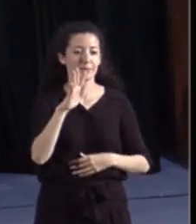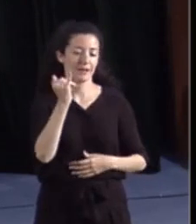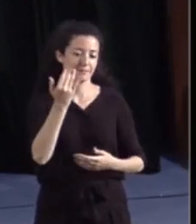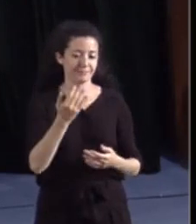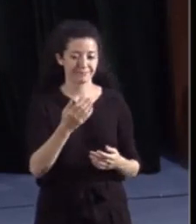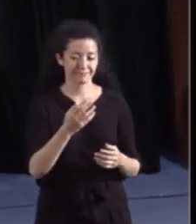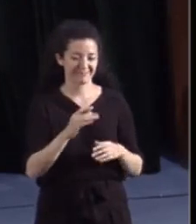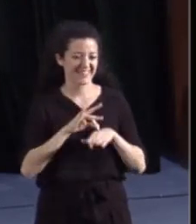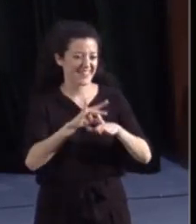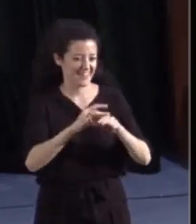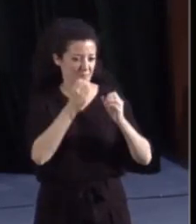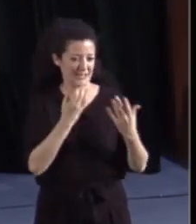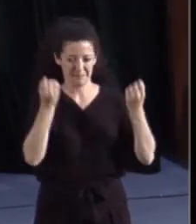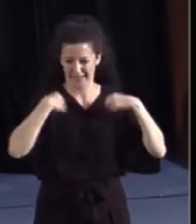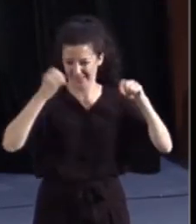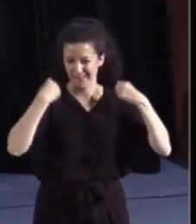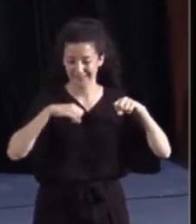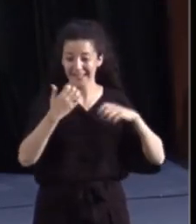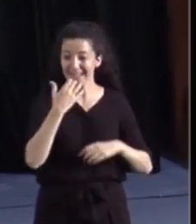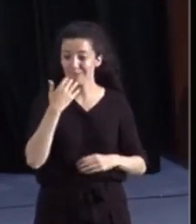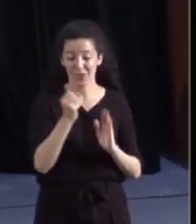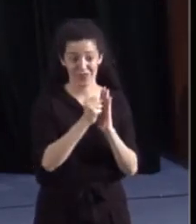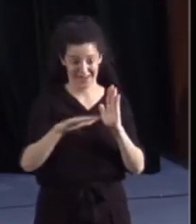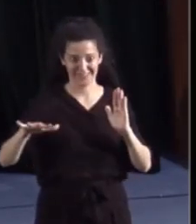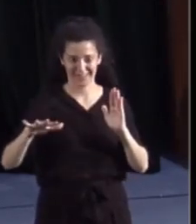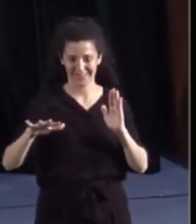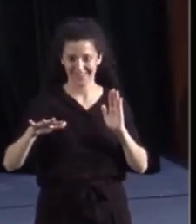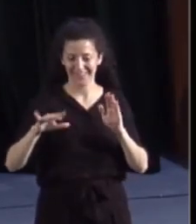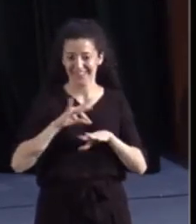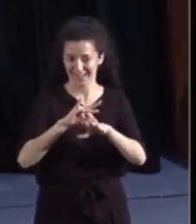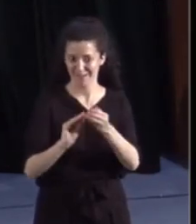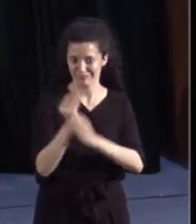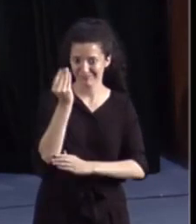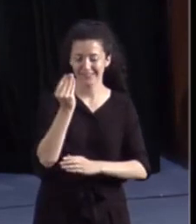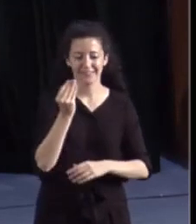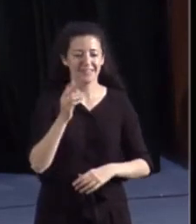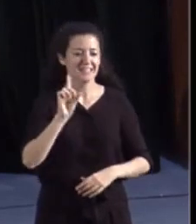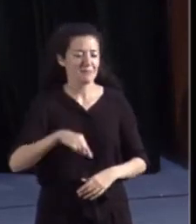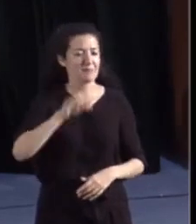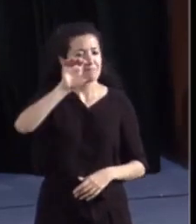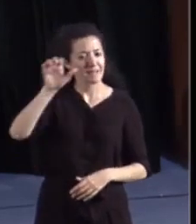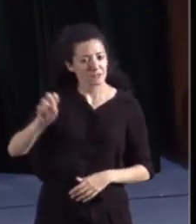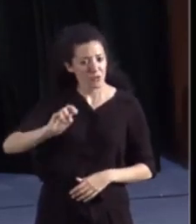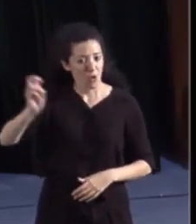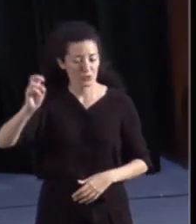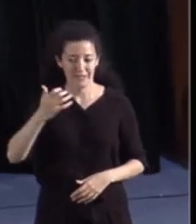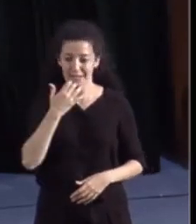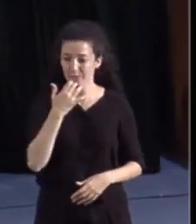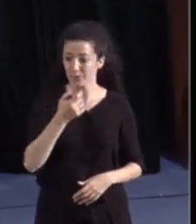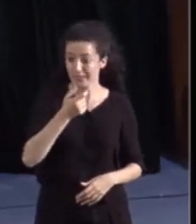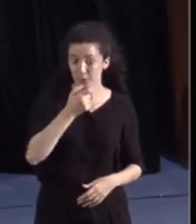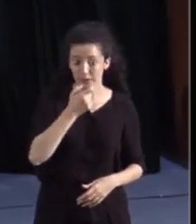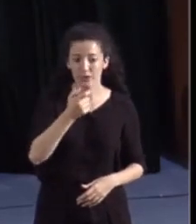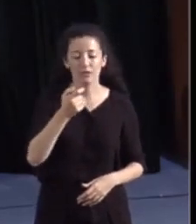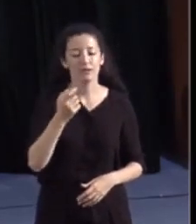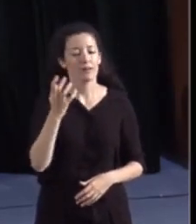Por ejemplo, aquí tenemos la que hizo CNELSE, pero en otros países, otros reguladores como Ofcom para el Reino Unido han hecho un